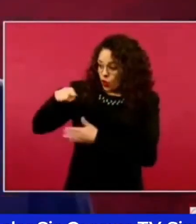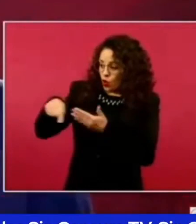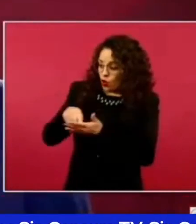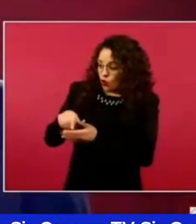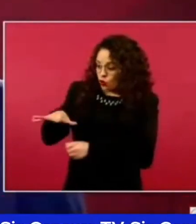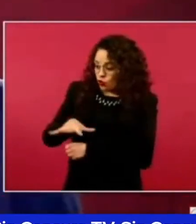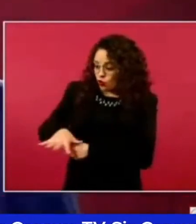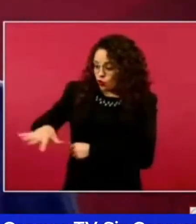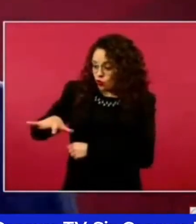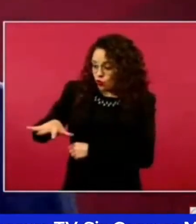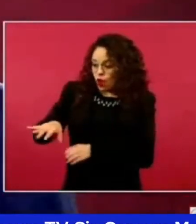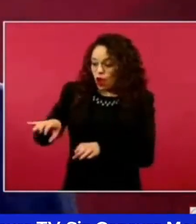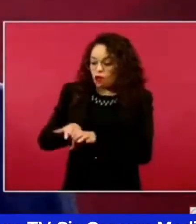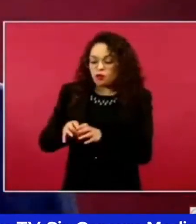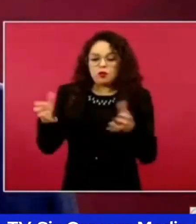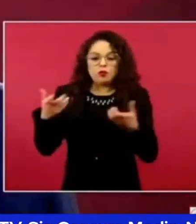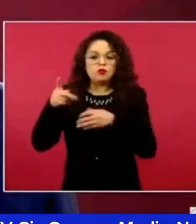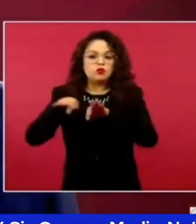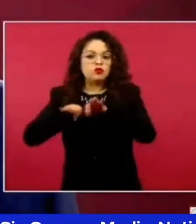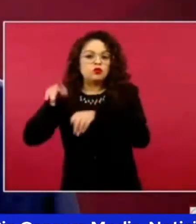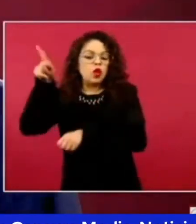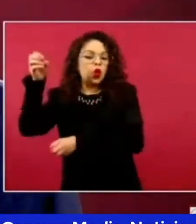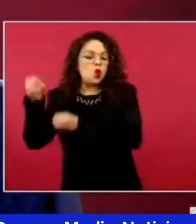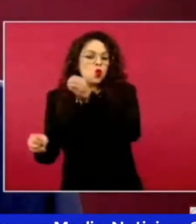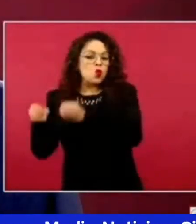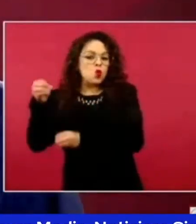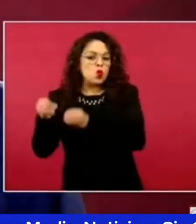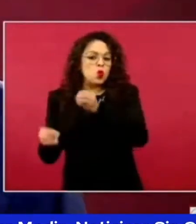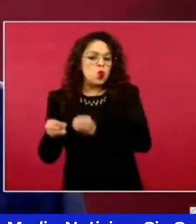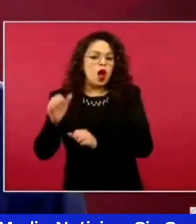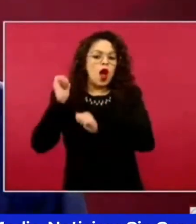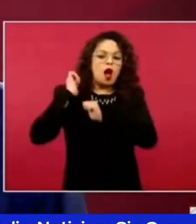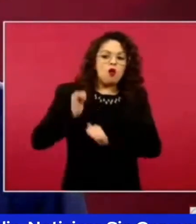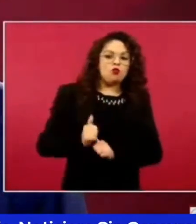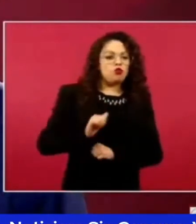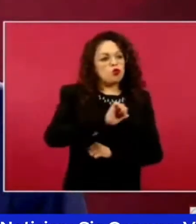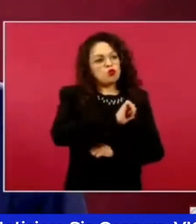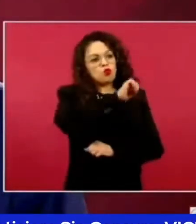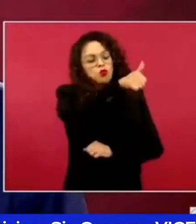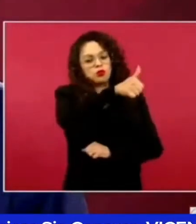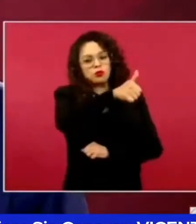de jueces y de otras autoridades del Poder Judicial.